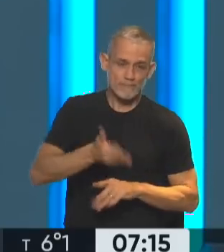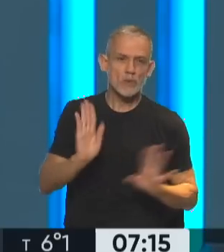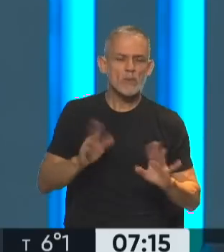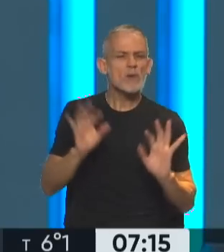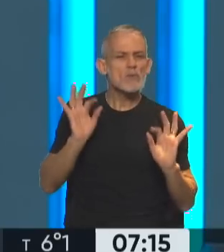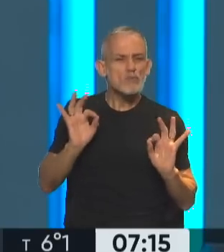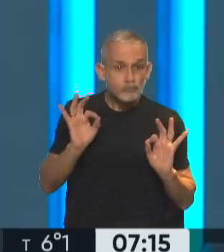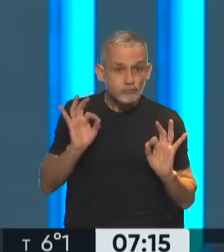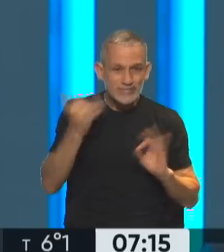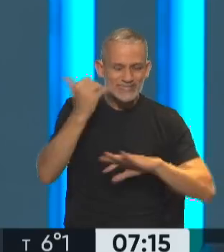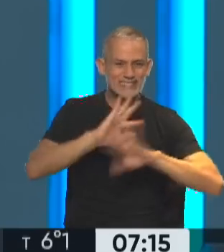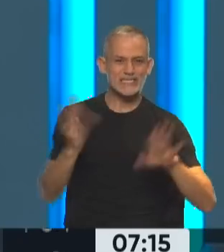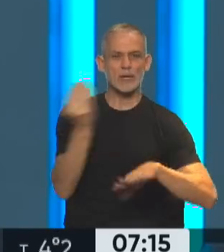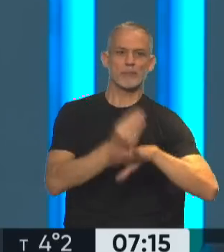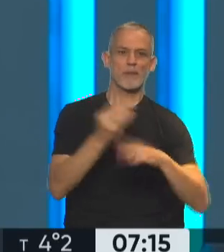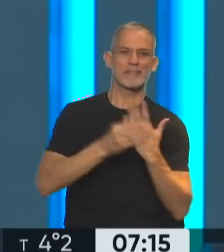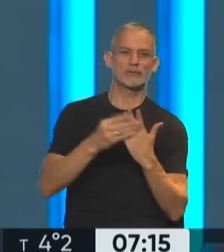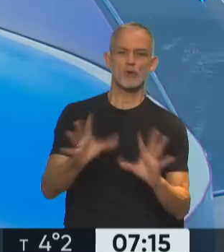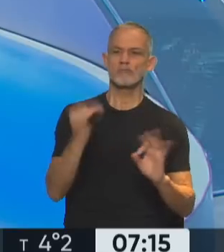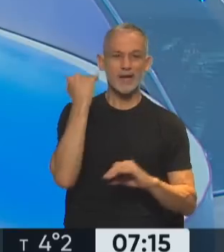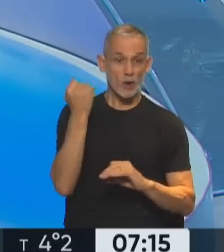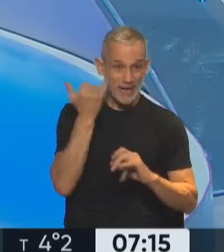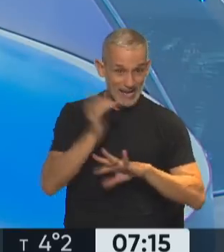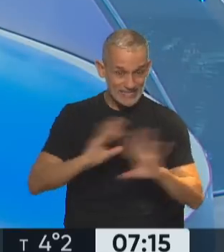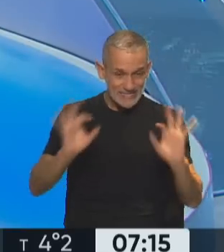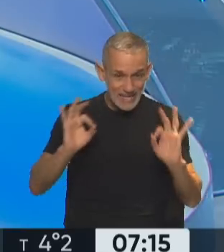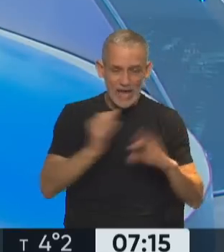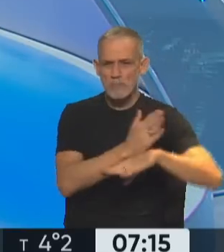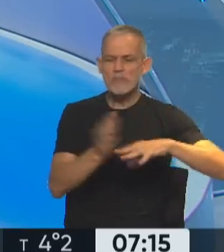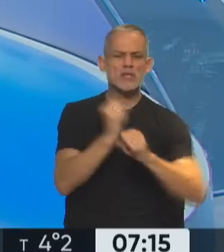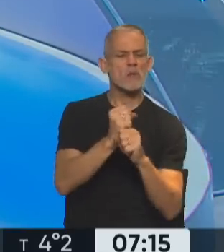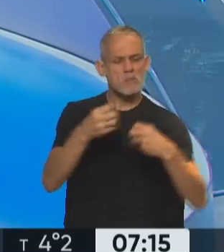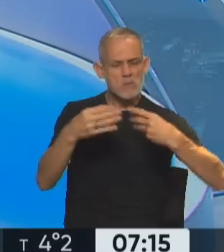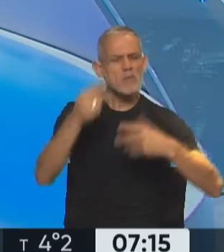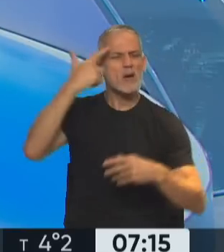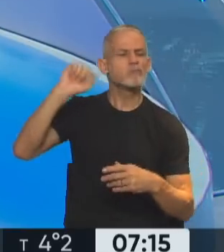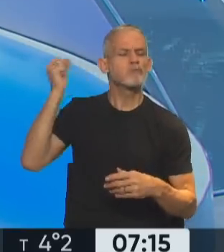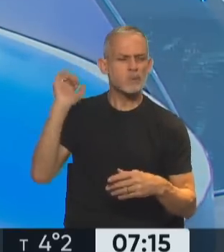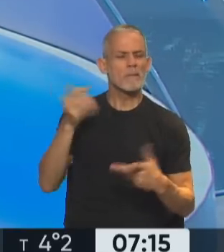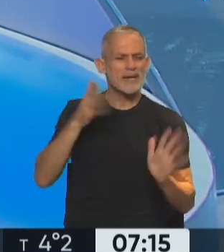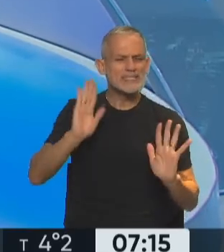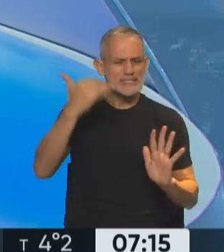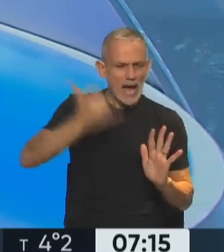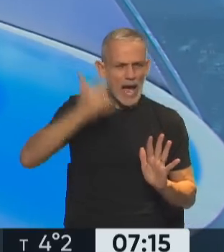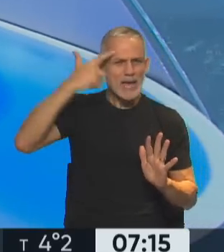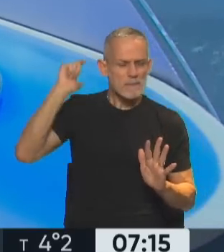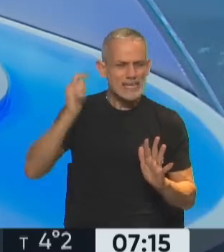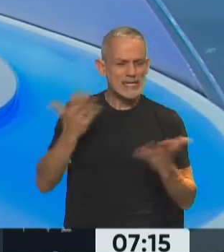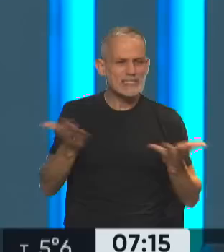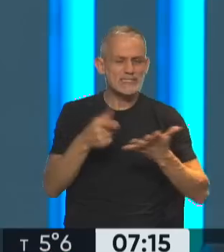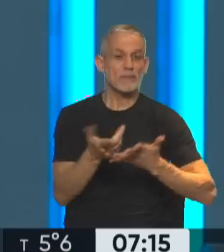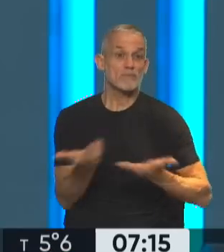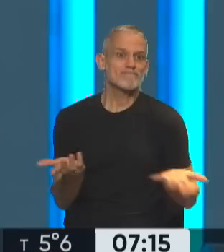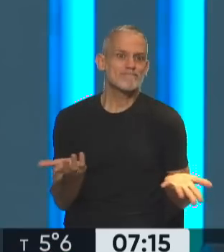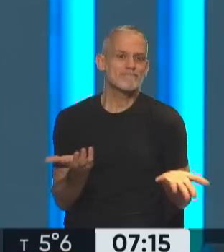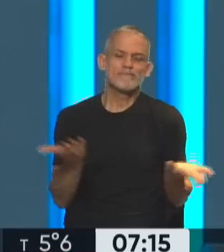alcanza con cubrir el cargo de ministro de Economía y con la buena gestión que puede hacer con la experiencia que tiene Silvina Batakis, porque lo cierto, volvemos al